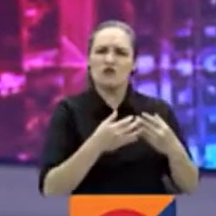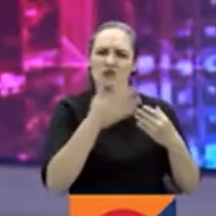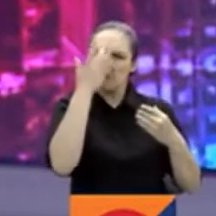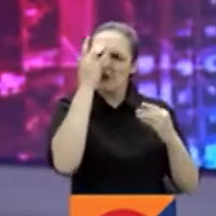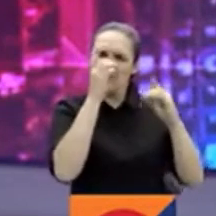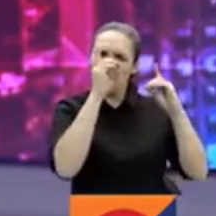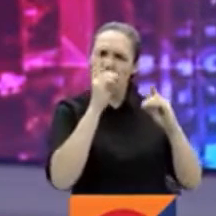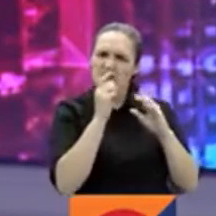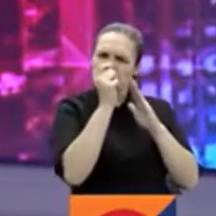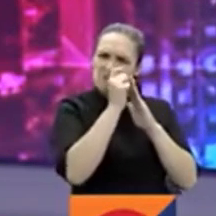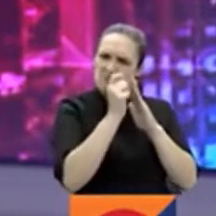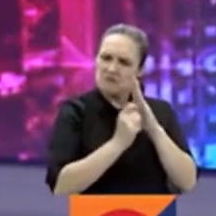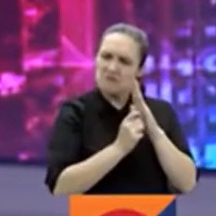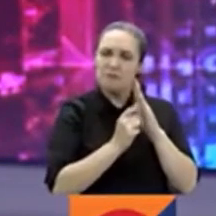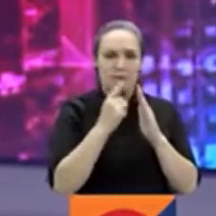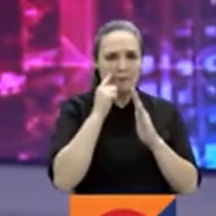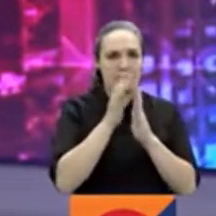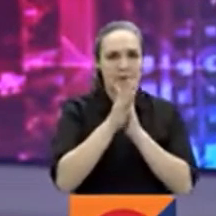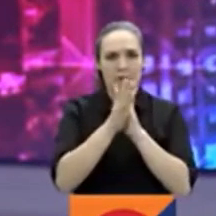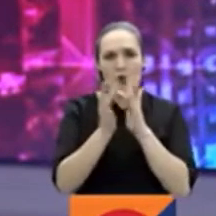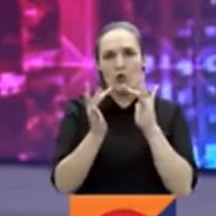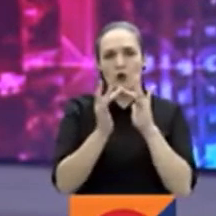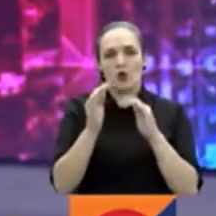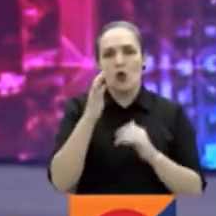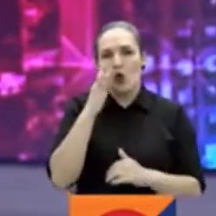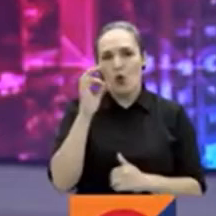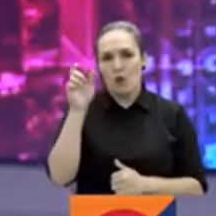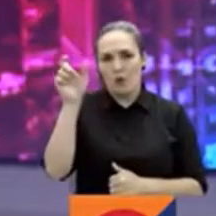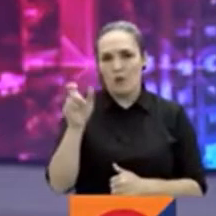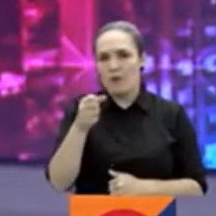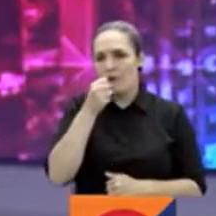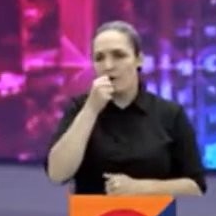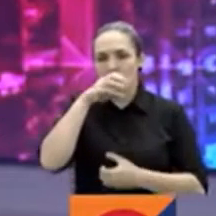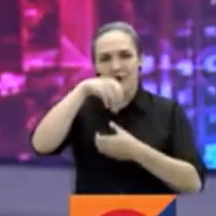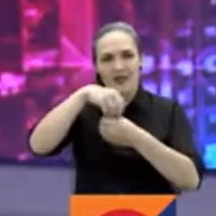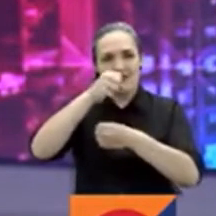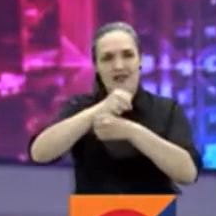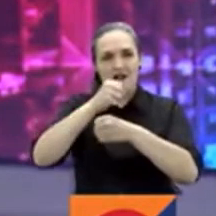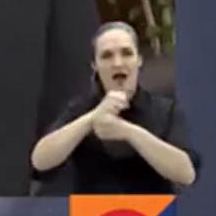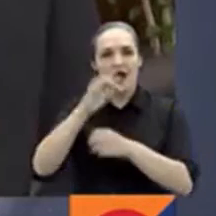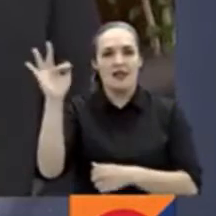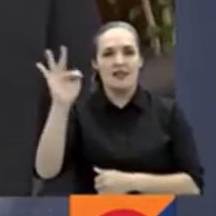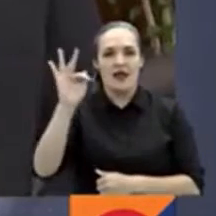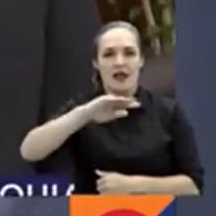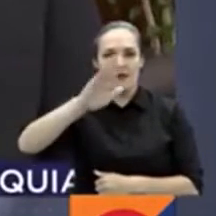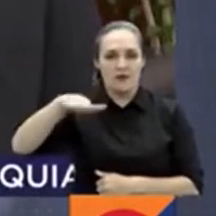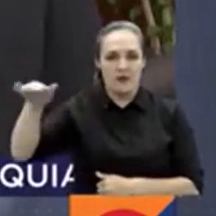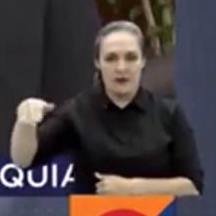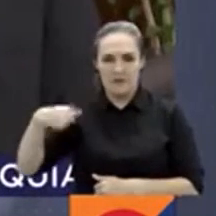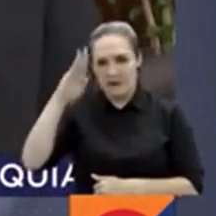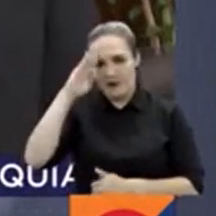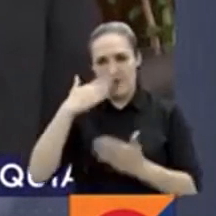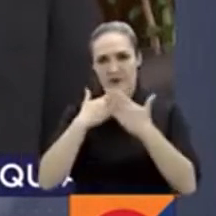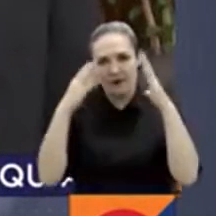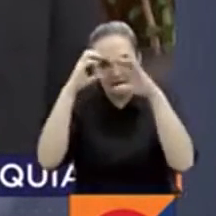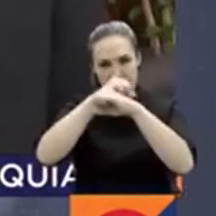otras decisiones. Nos conectamos con Santiago Ocampo, periodista de Teleantioquia. Buenas noches.